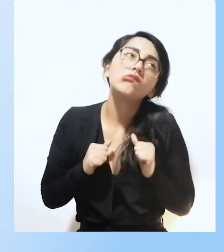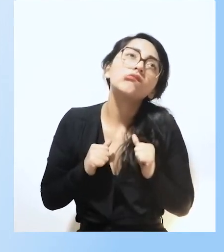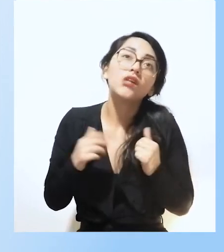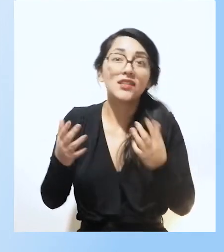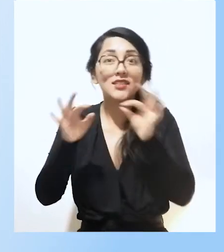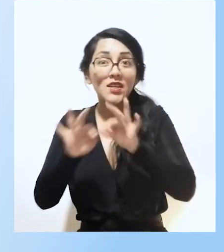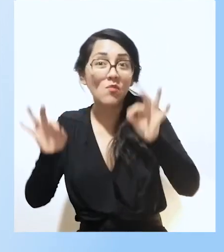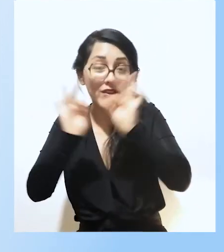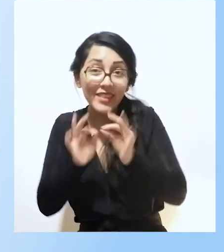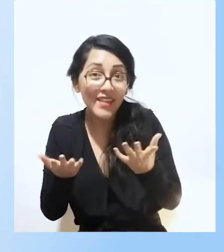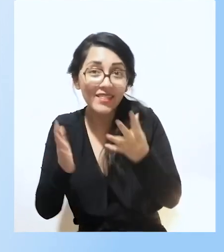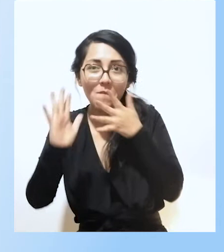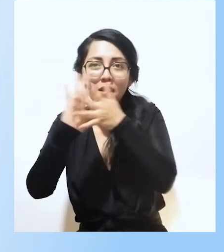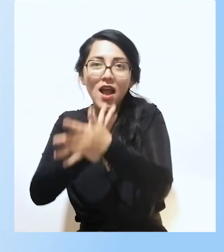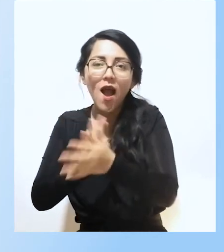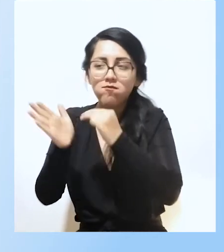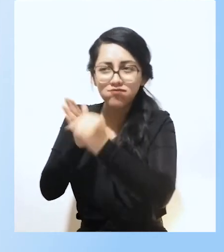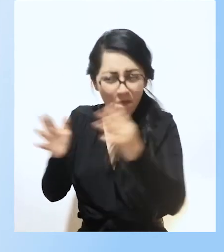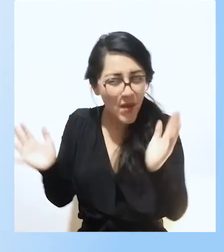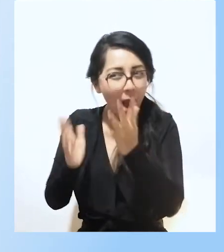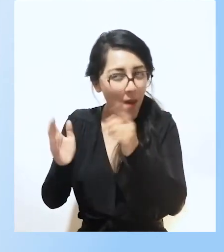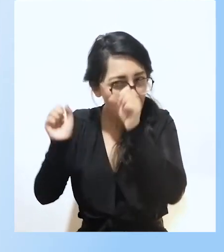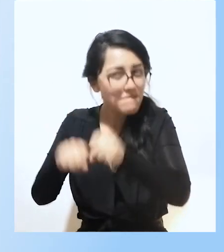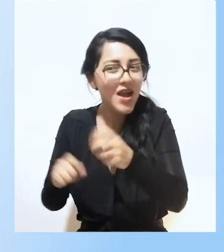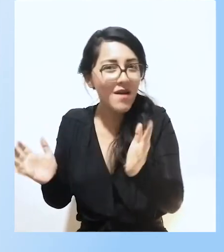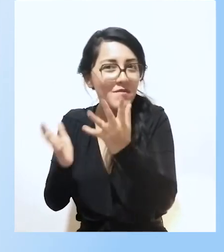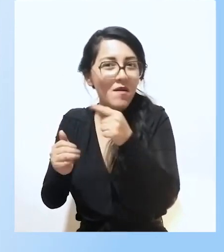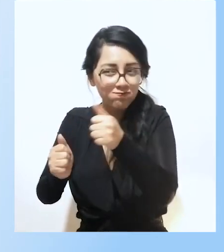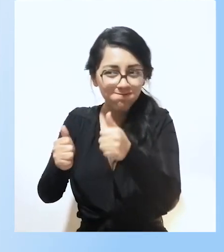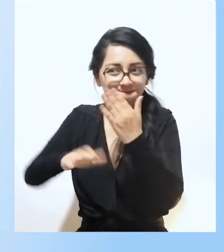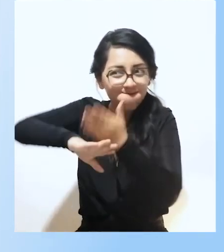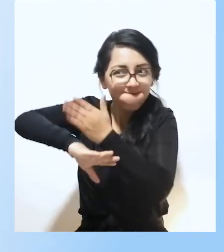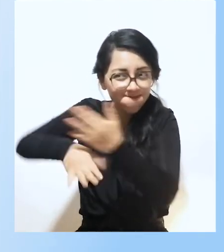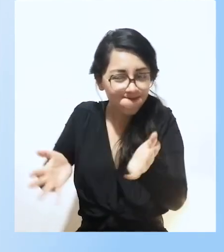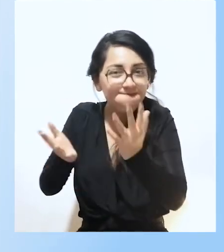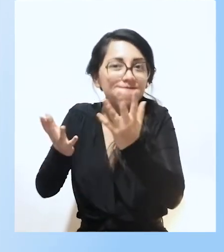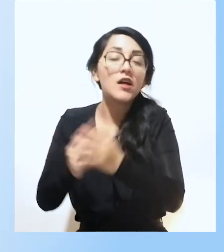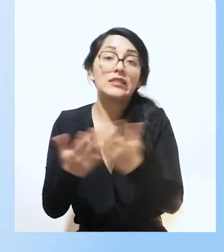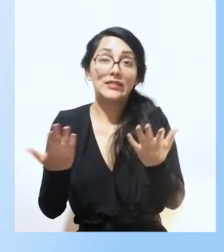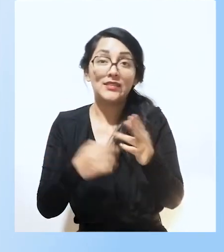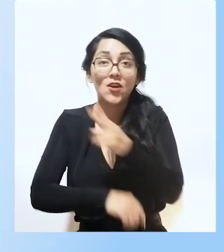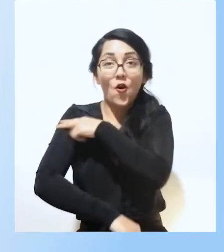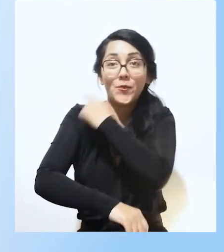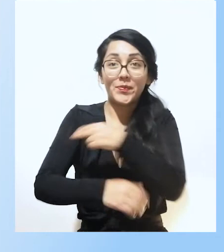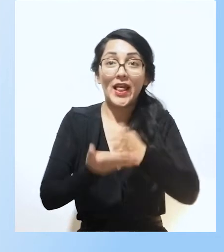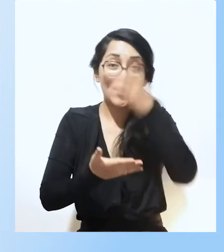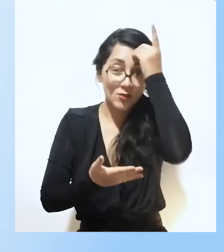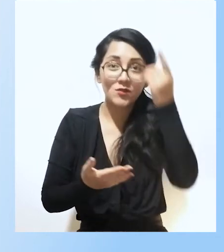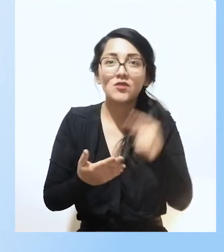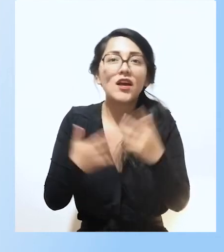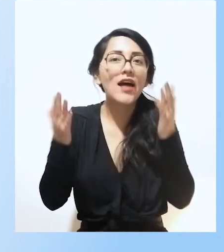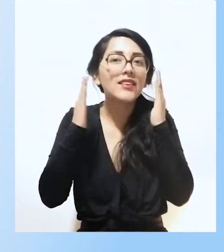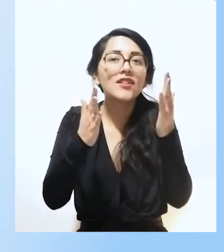un mensaje de optimismo, ¿no?, de que te vas a recuperar. La pedagogía hospitalaria alude a la parte sana del